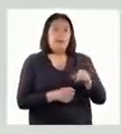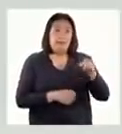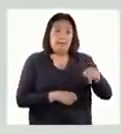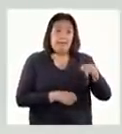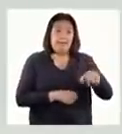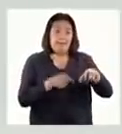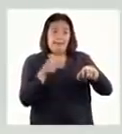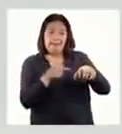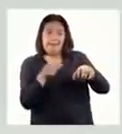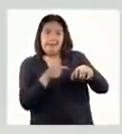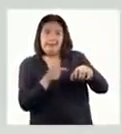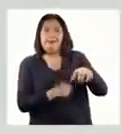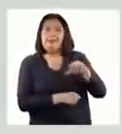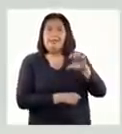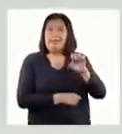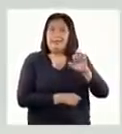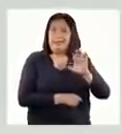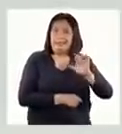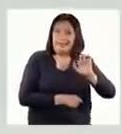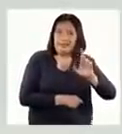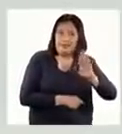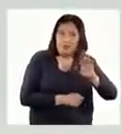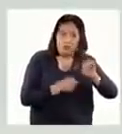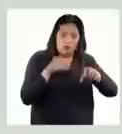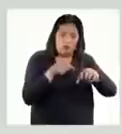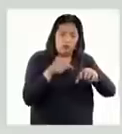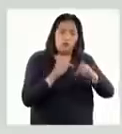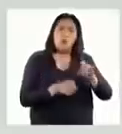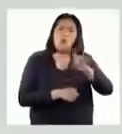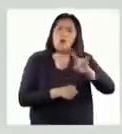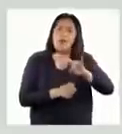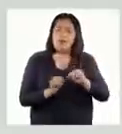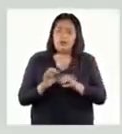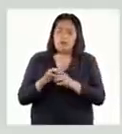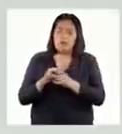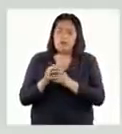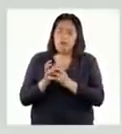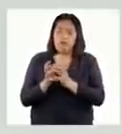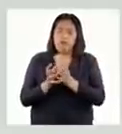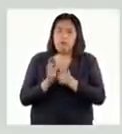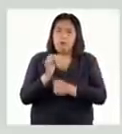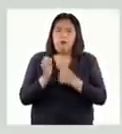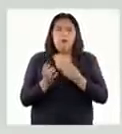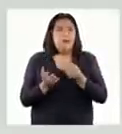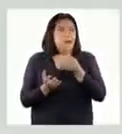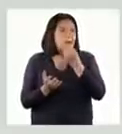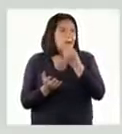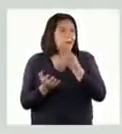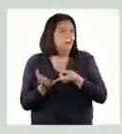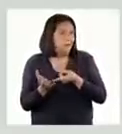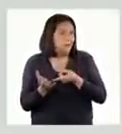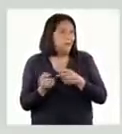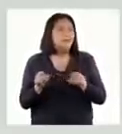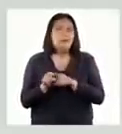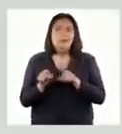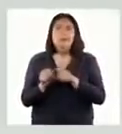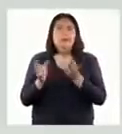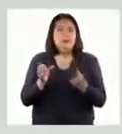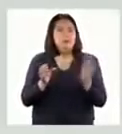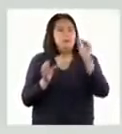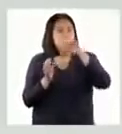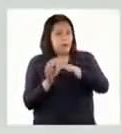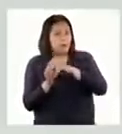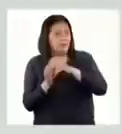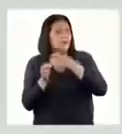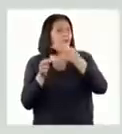el escarabajo pelotero o acatanga usa estas bolitas como fuente de alimentación y también